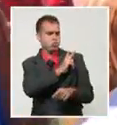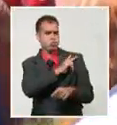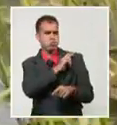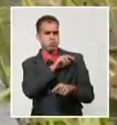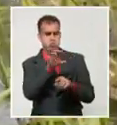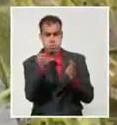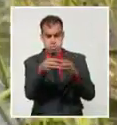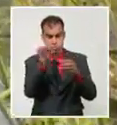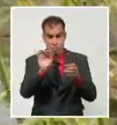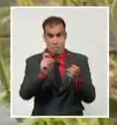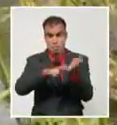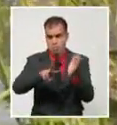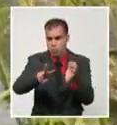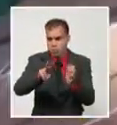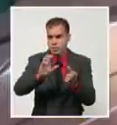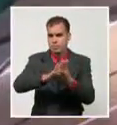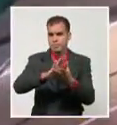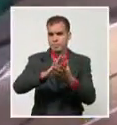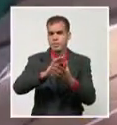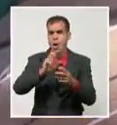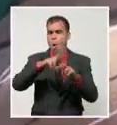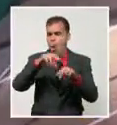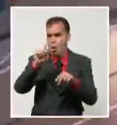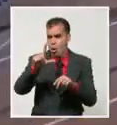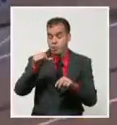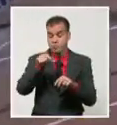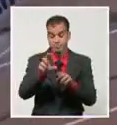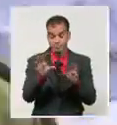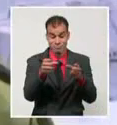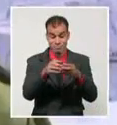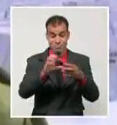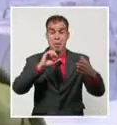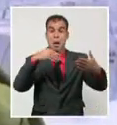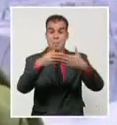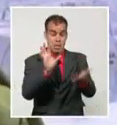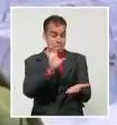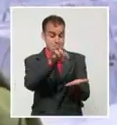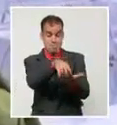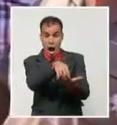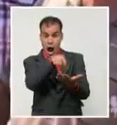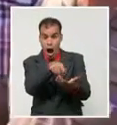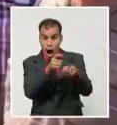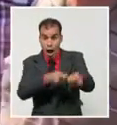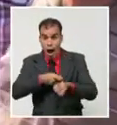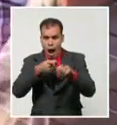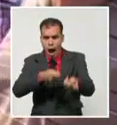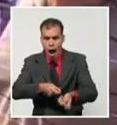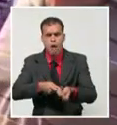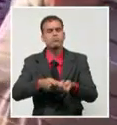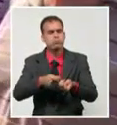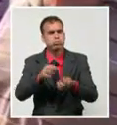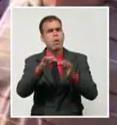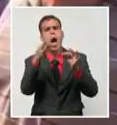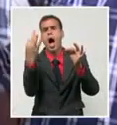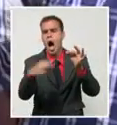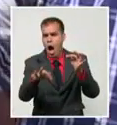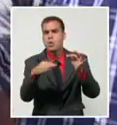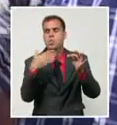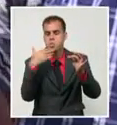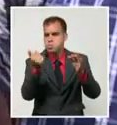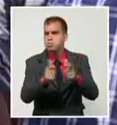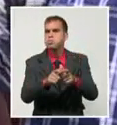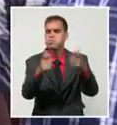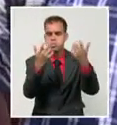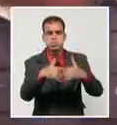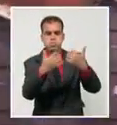la provincia. Los integrantes de la cooperativa Revolución de Octubre en Mayarí producen arroz de manera eficiente,